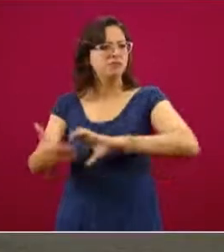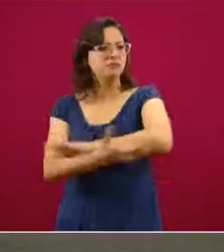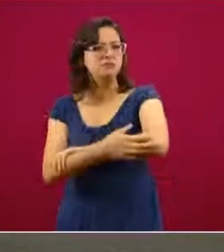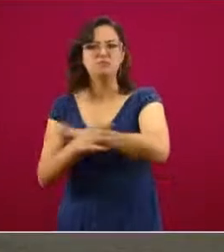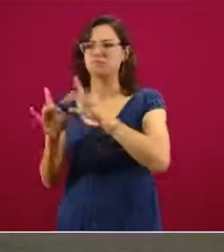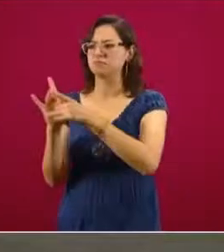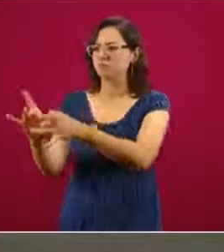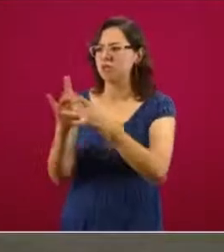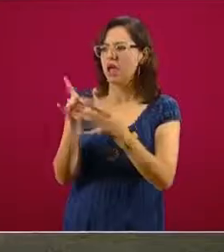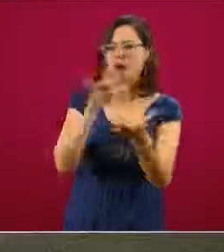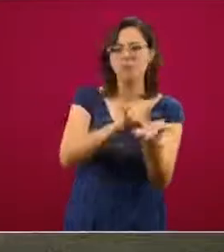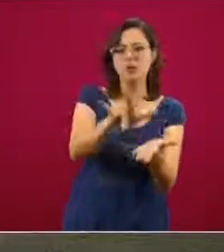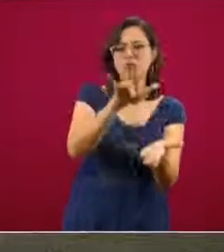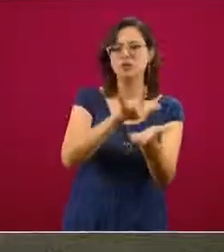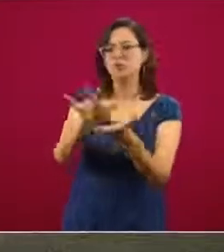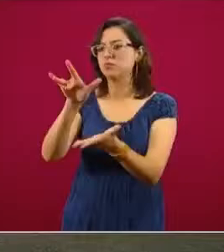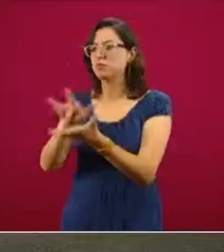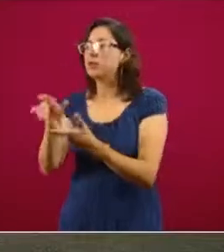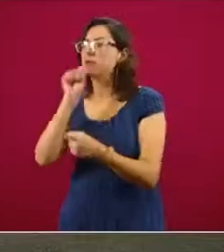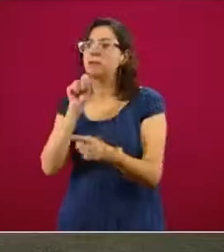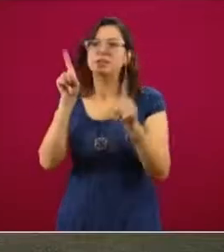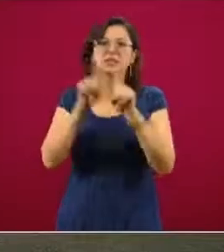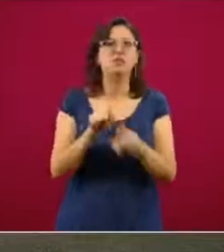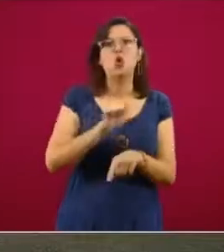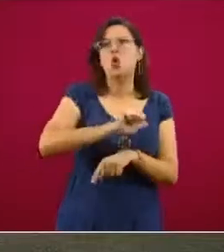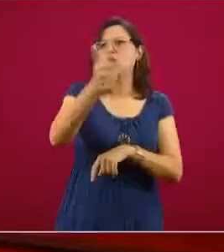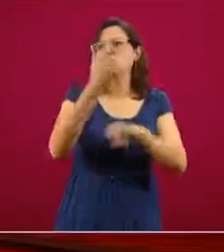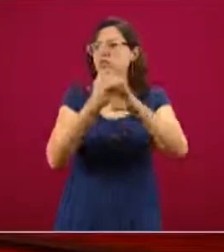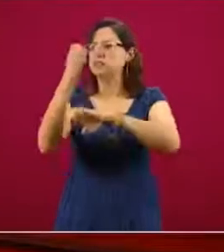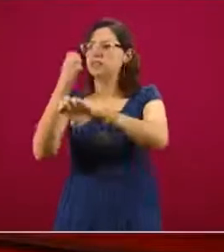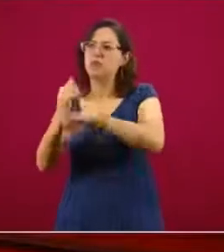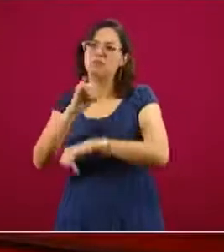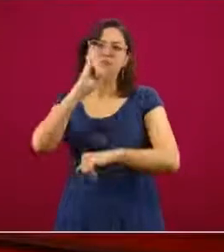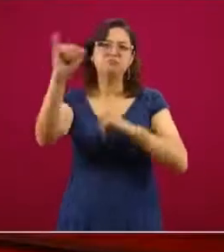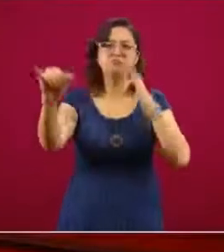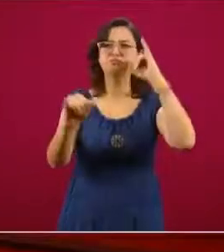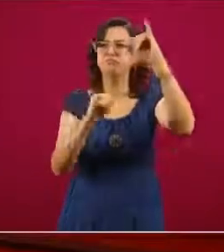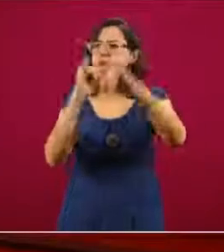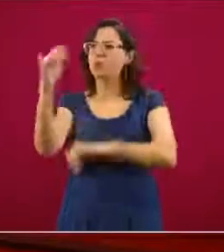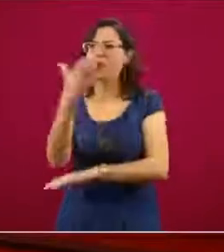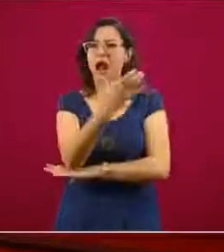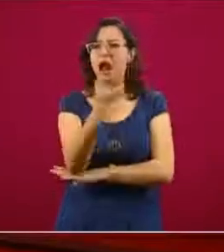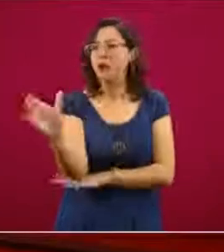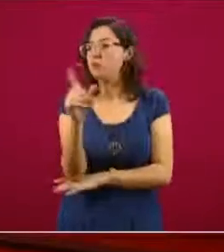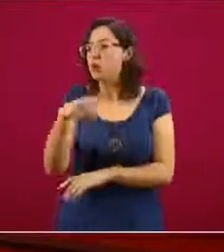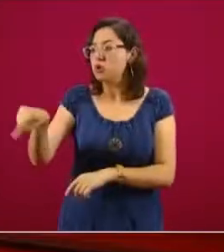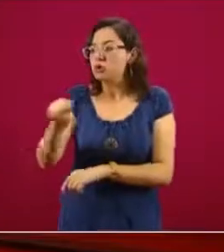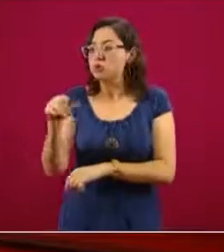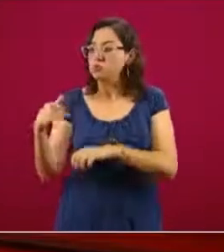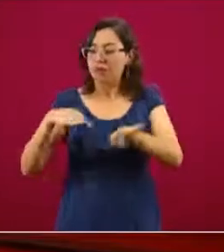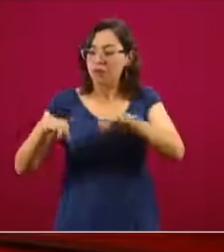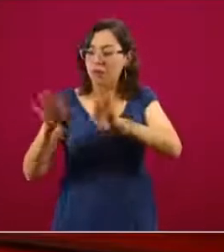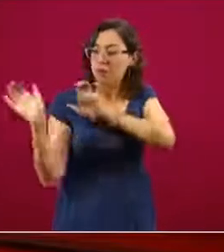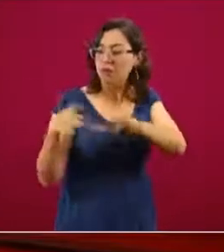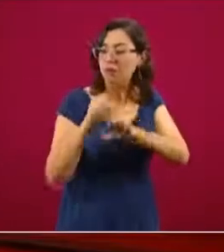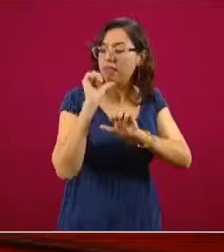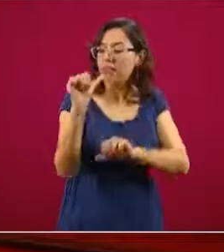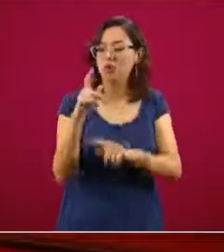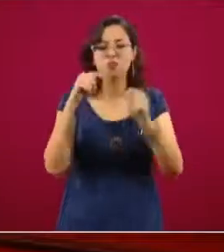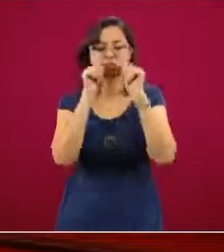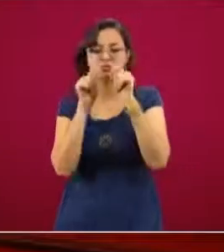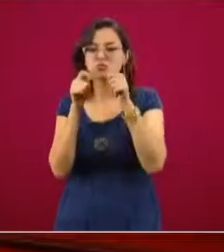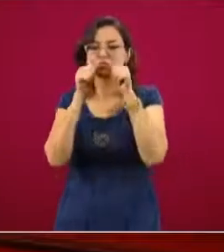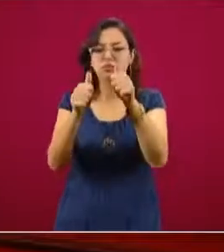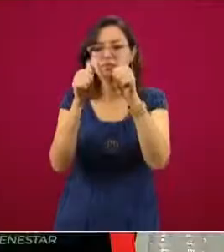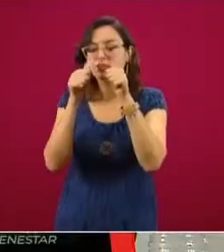población no derechohabiente en zonas rurales y marginadas con su programa IMSS Bienestar. Entonces, no debe de ser la excepción y el